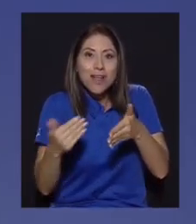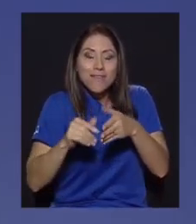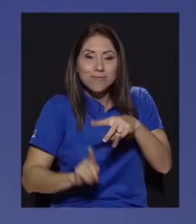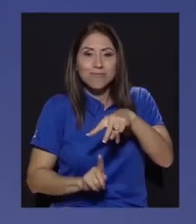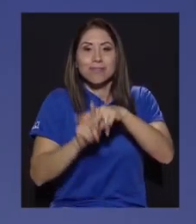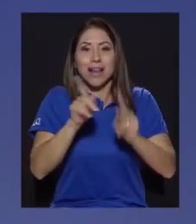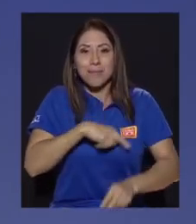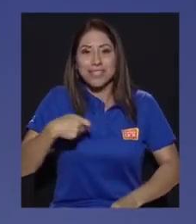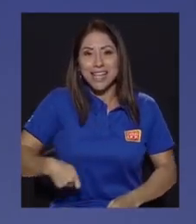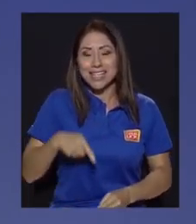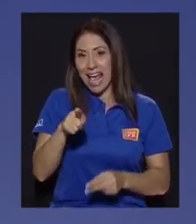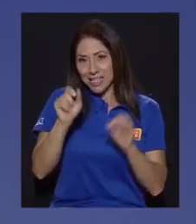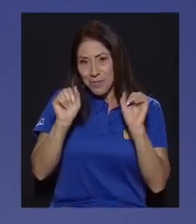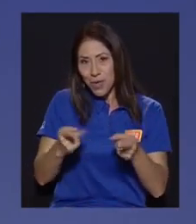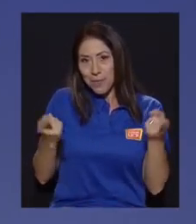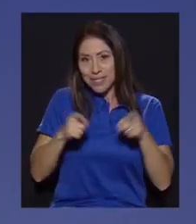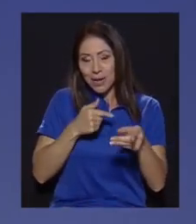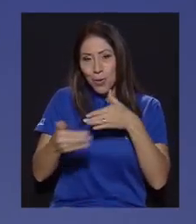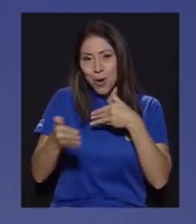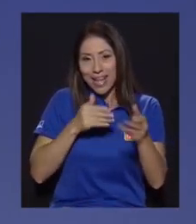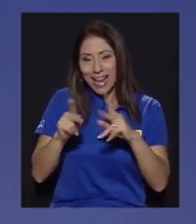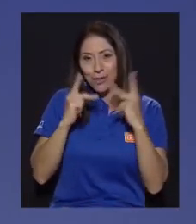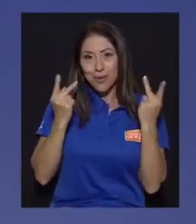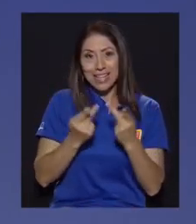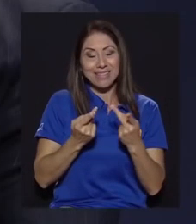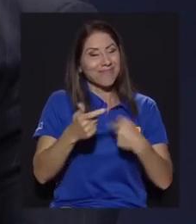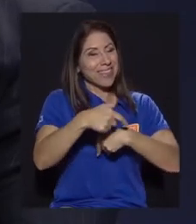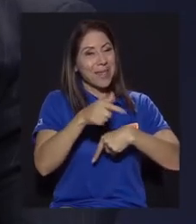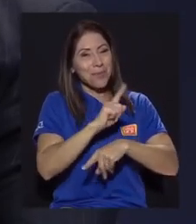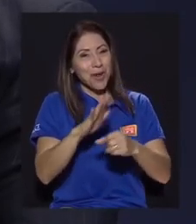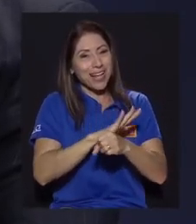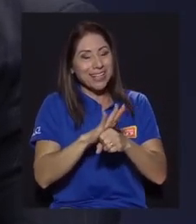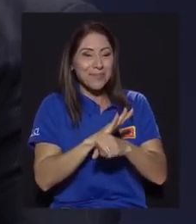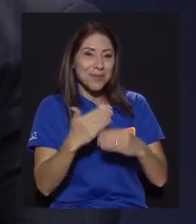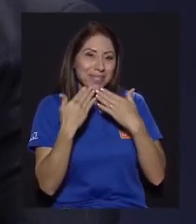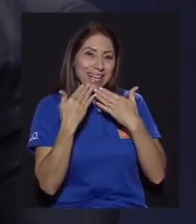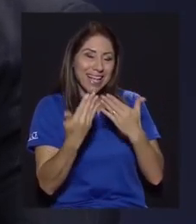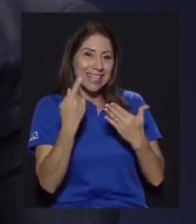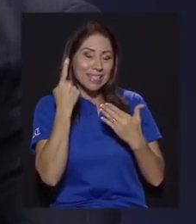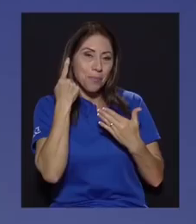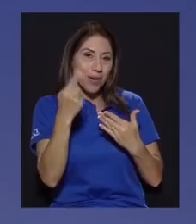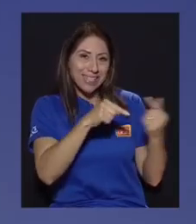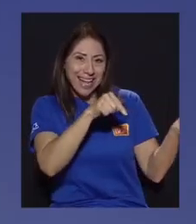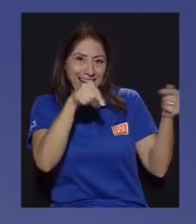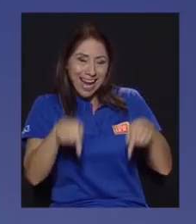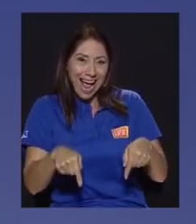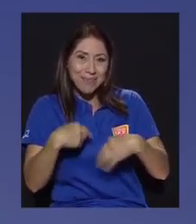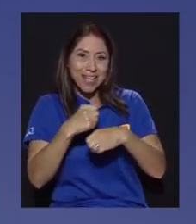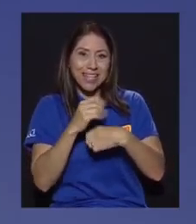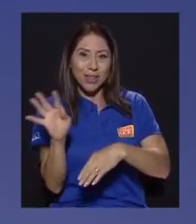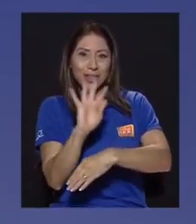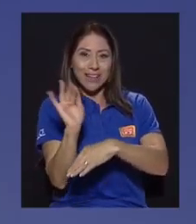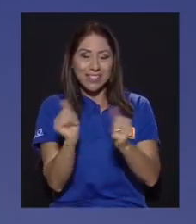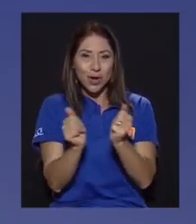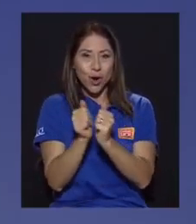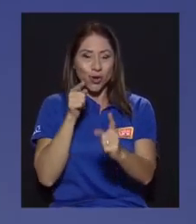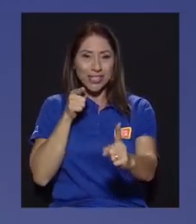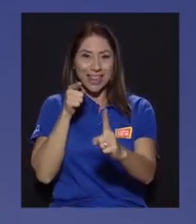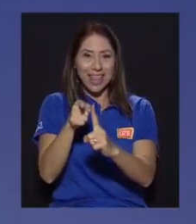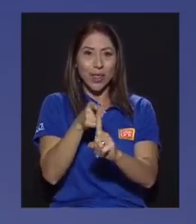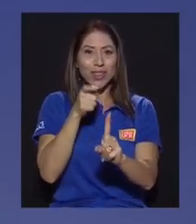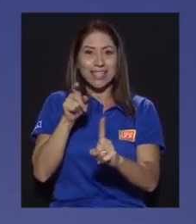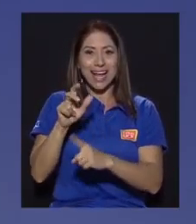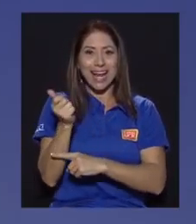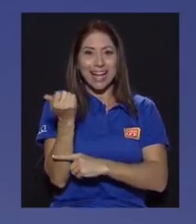con cualquiera de los partidos que ha destacado el día de hoy el tiempo no alcanzó mermando muchas gracias por estar con usted acá haciendo televisión con sentido